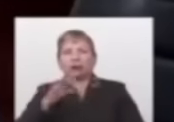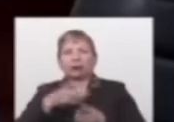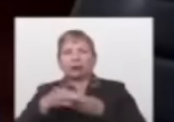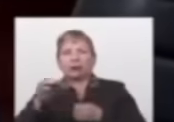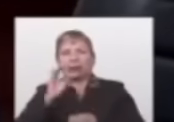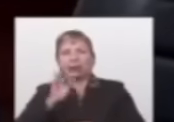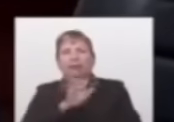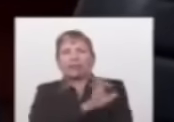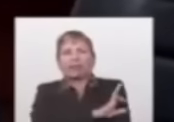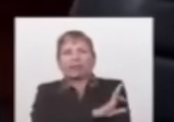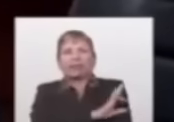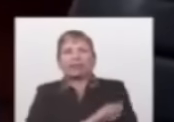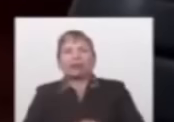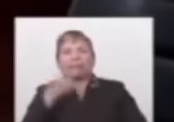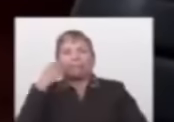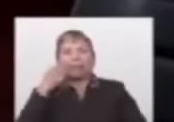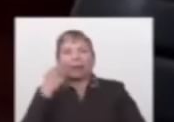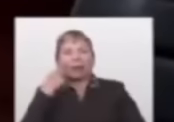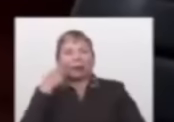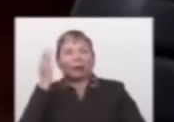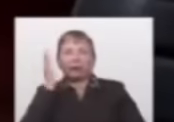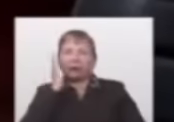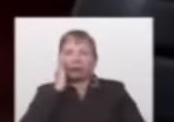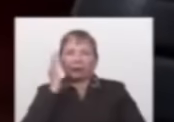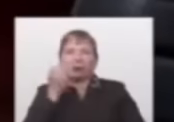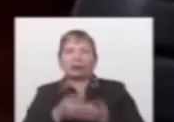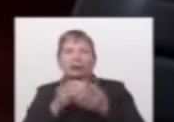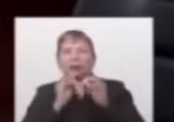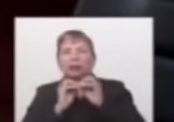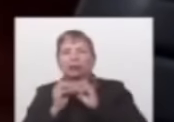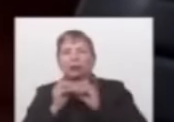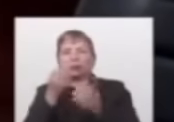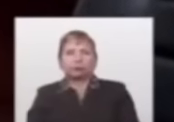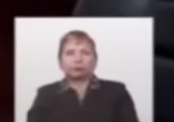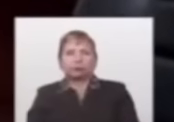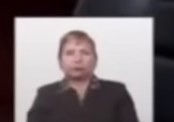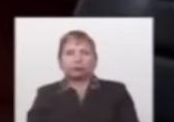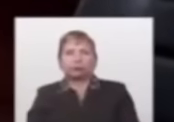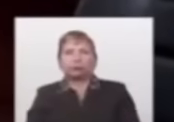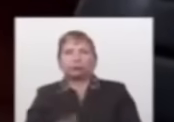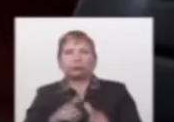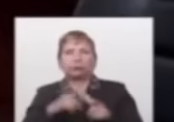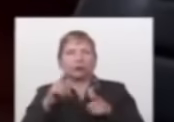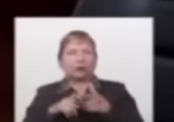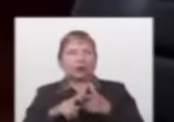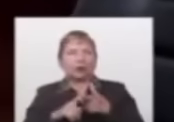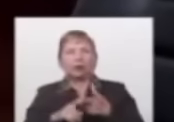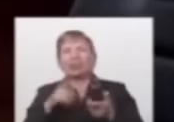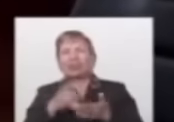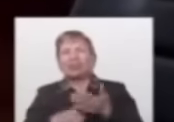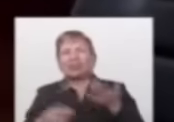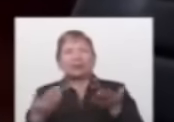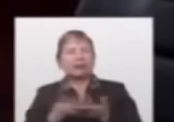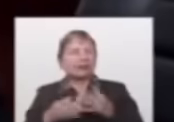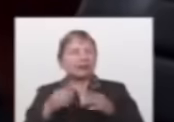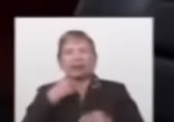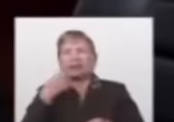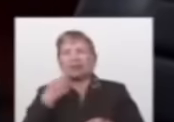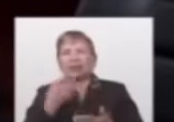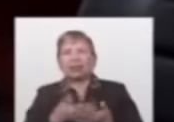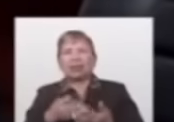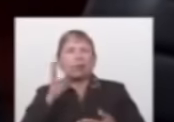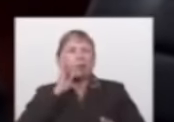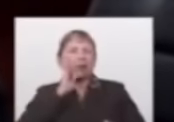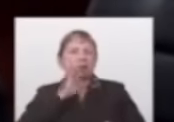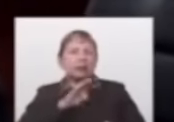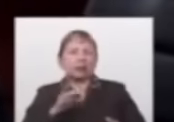distritos fiscales para conocer y resolver in situ. Entonces, ¿qué se me viene a decir? A